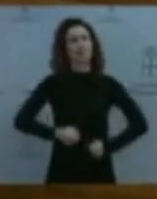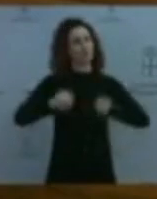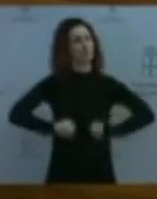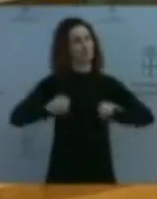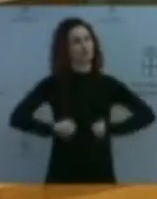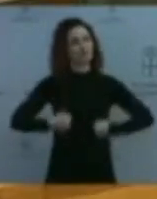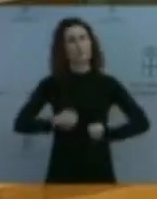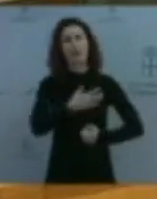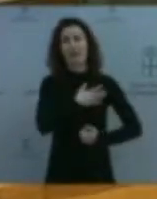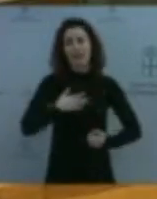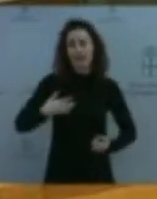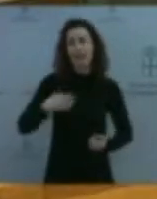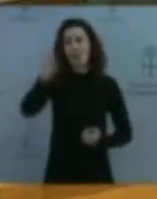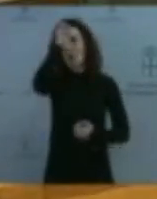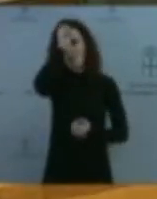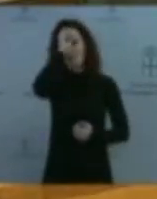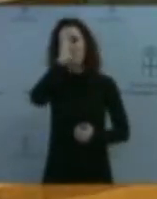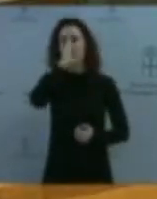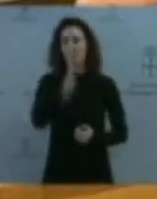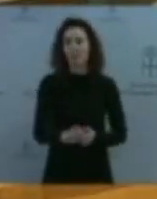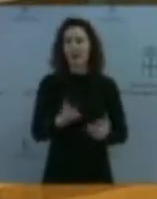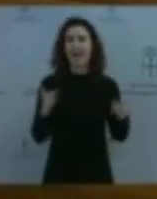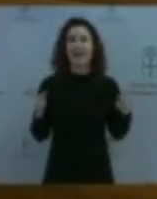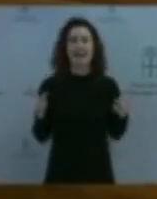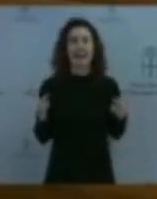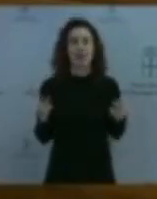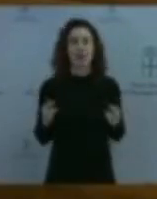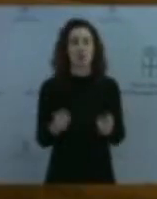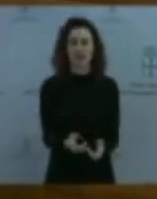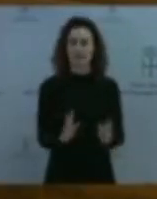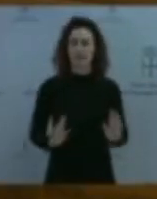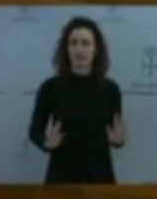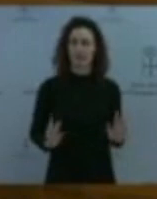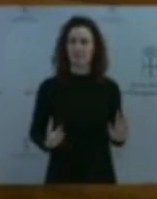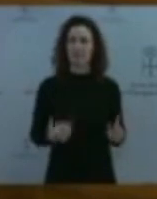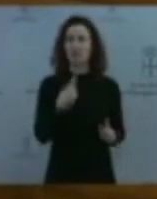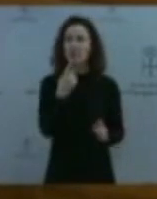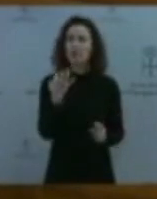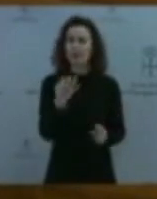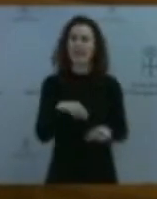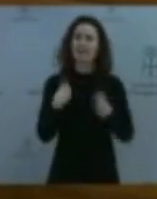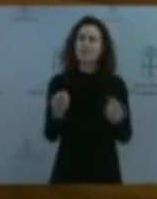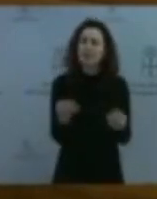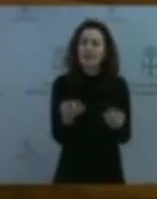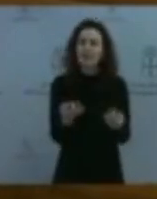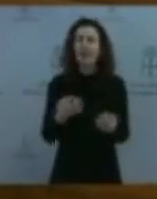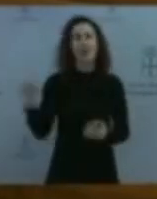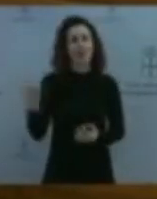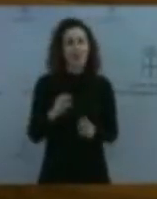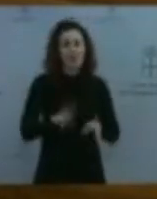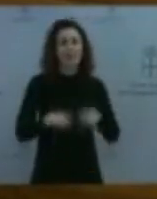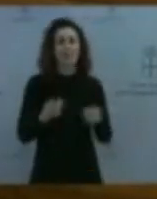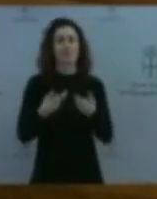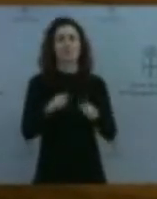los recortes. Y yo le estoy diciendo, y le contesté, no, pero hay que abordar una reforma del sector público asturiano, porque creo que se puede